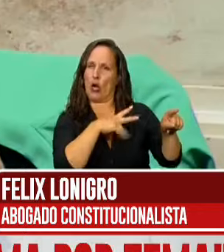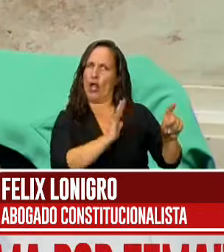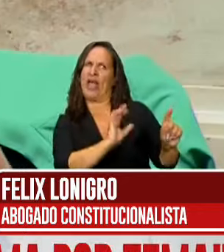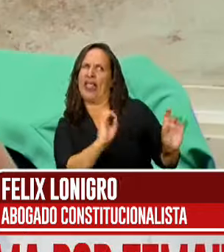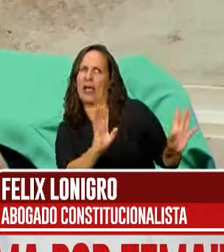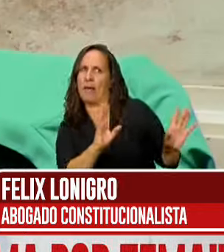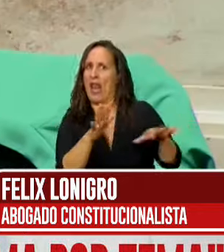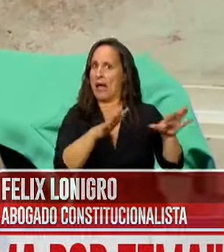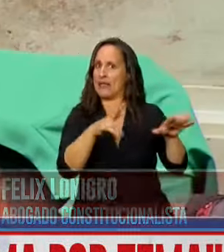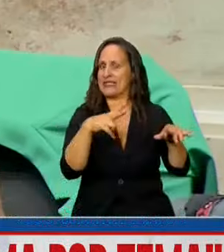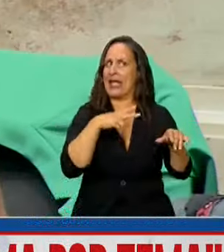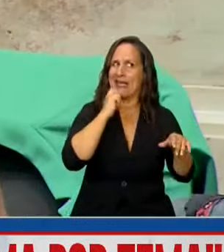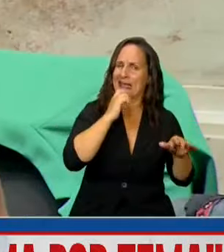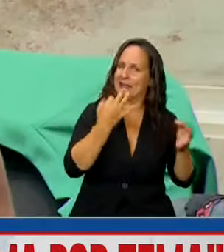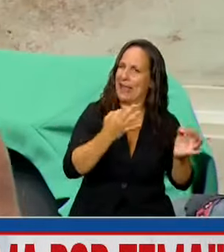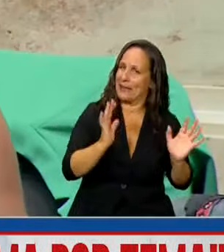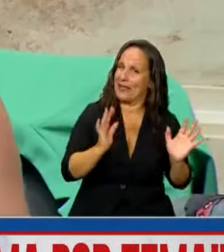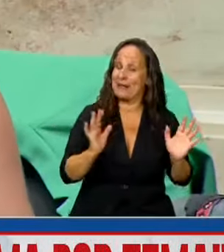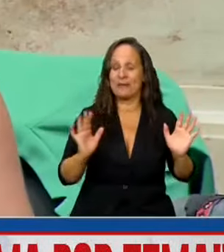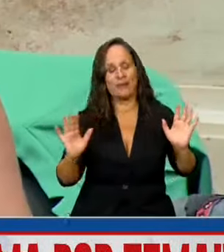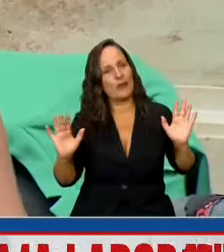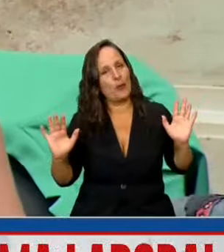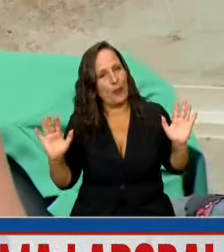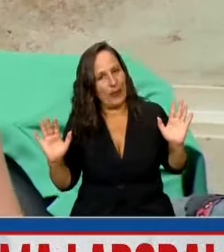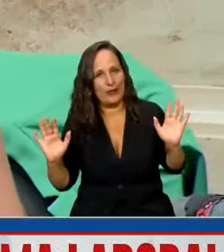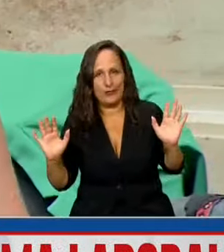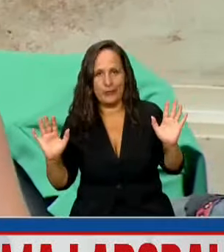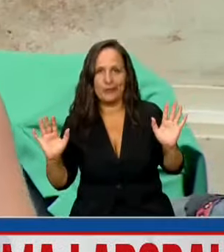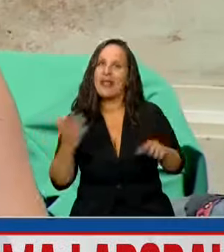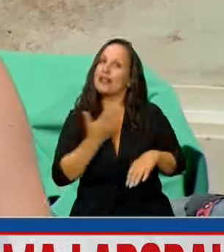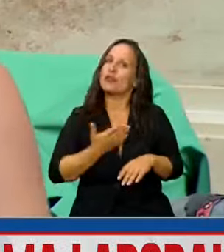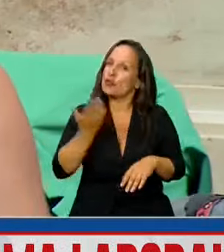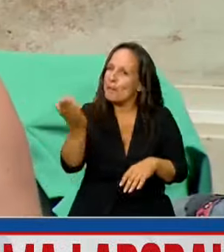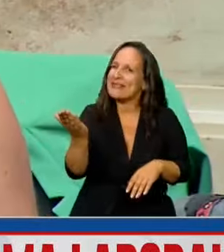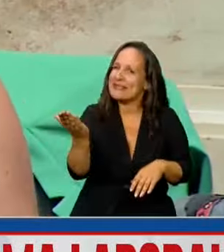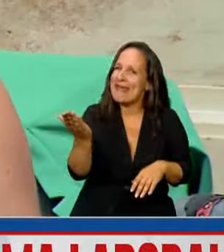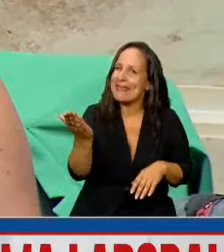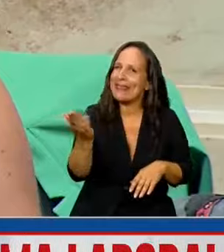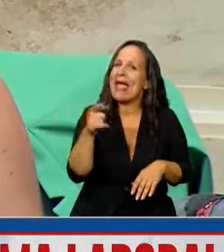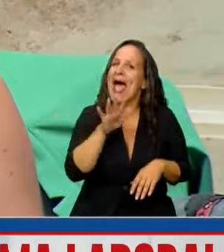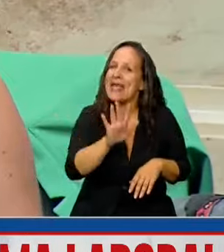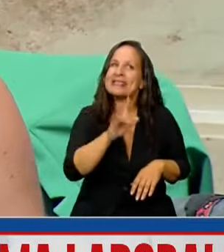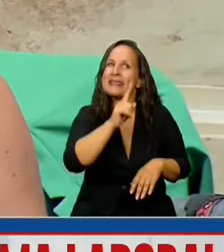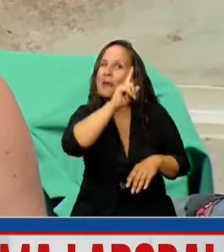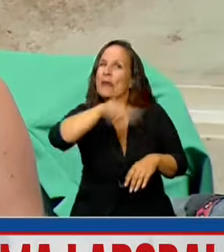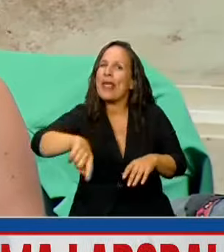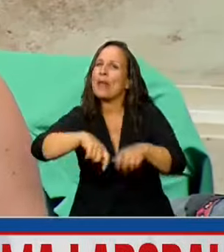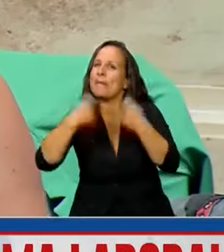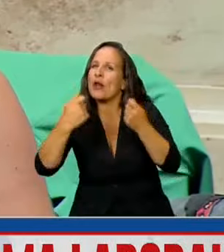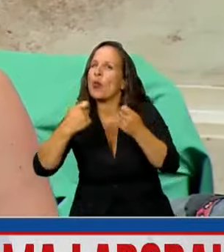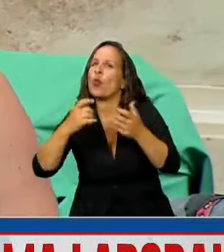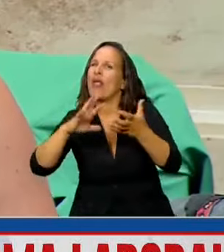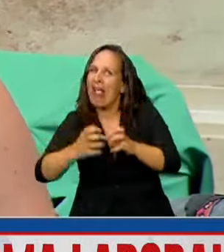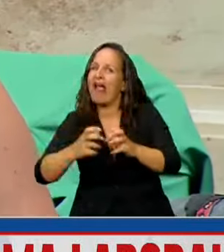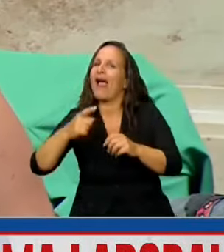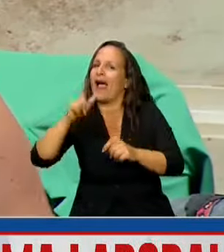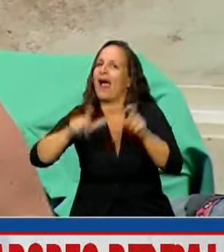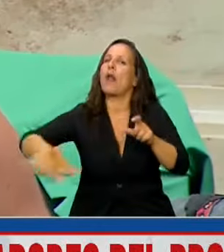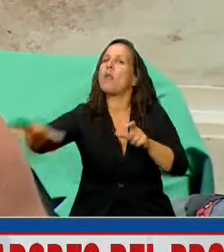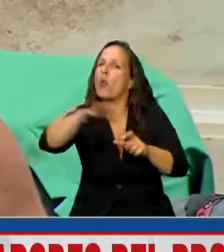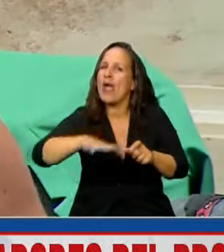algunos temas del DNU, por ejemplo, laboral, y algunos temas de la vieja ley ómnibus. No creo que todos. Y